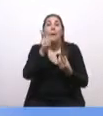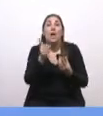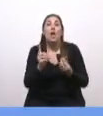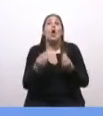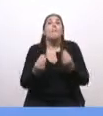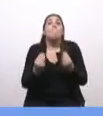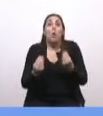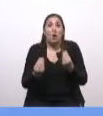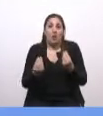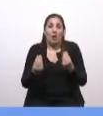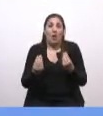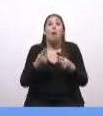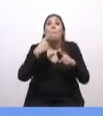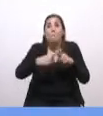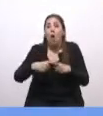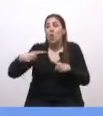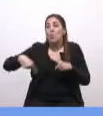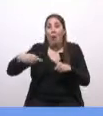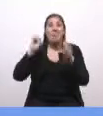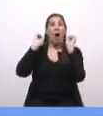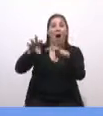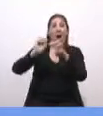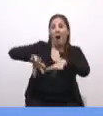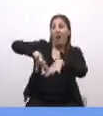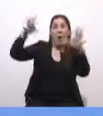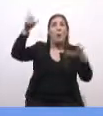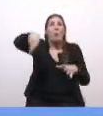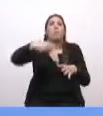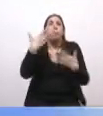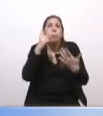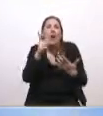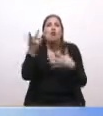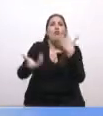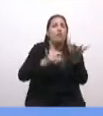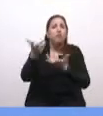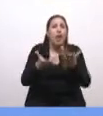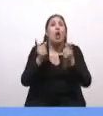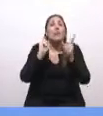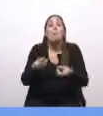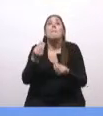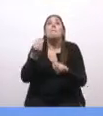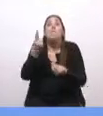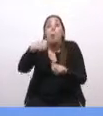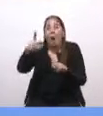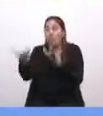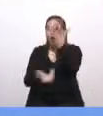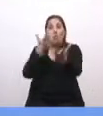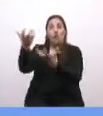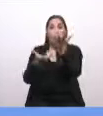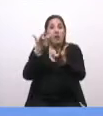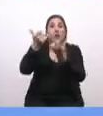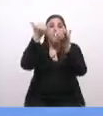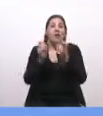que se pueden causar por los neumáticos que esto además es aún más grave porque cuando se queman neumáticos lo que hacemos es liberar